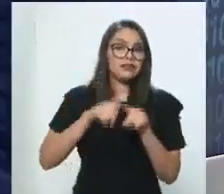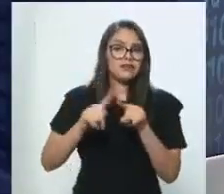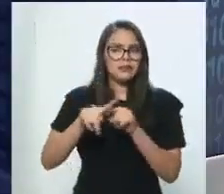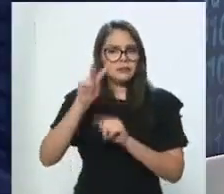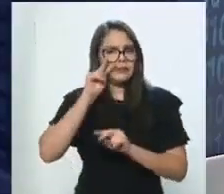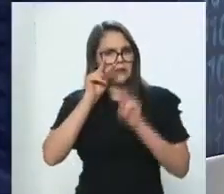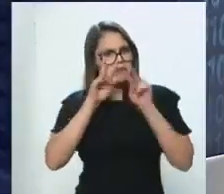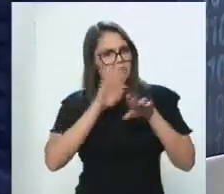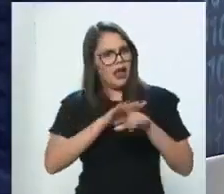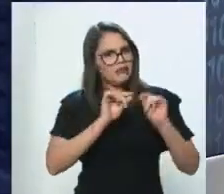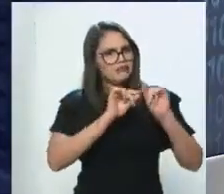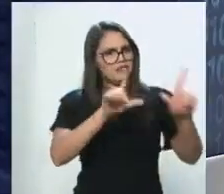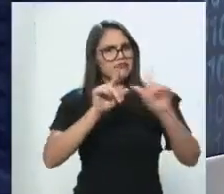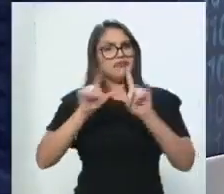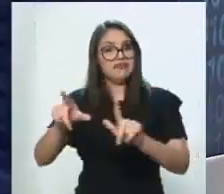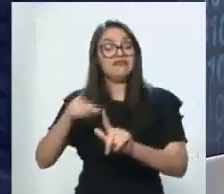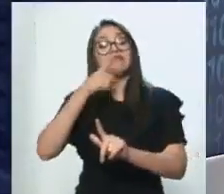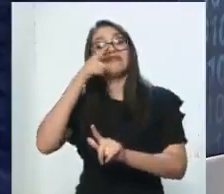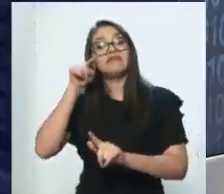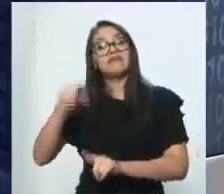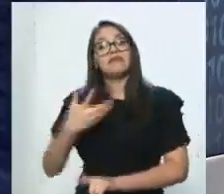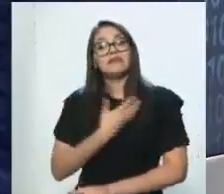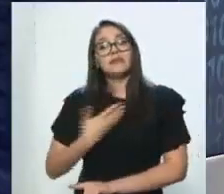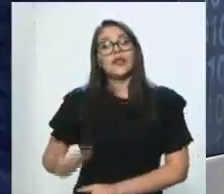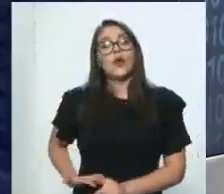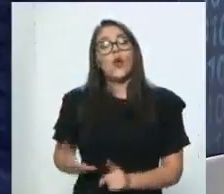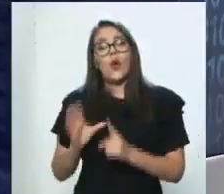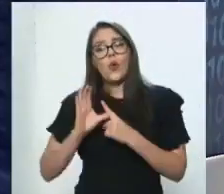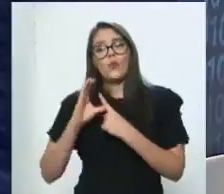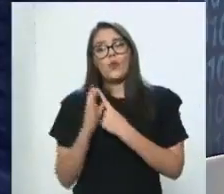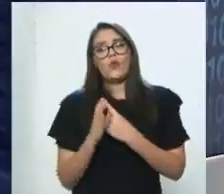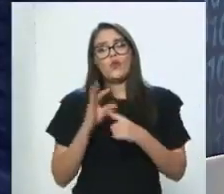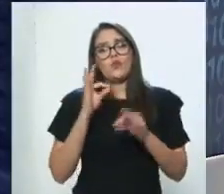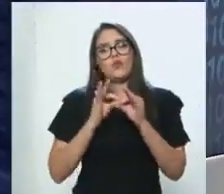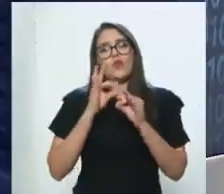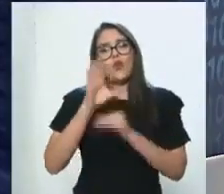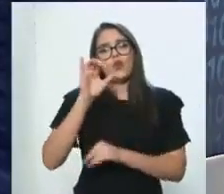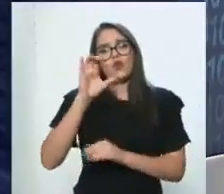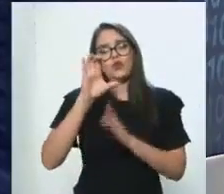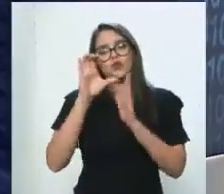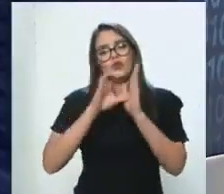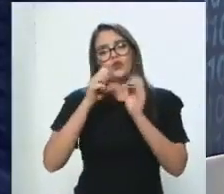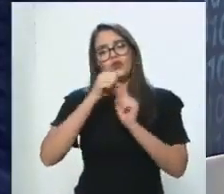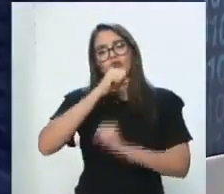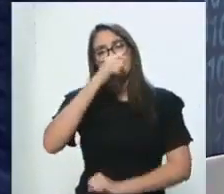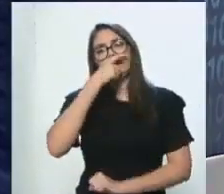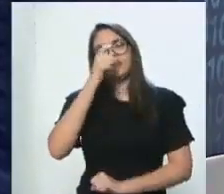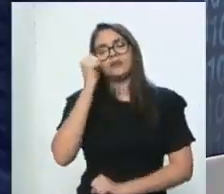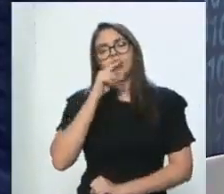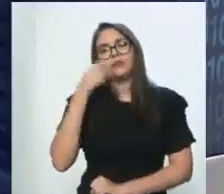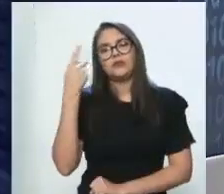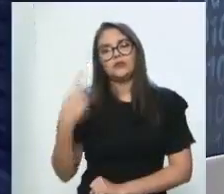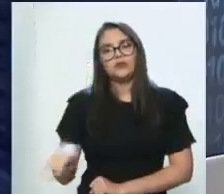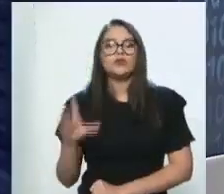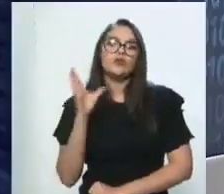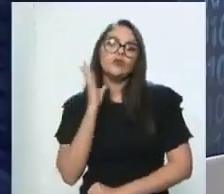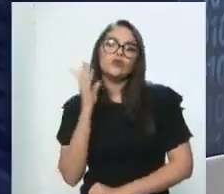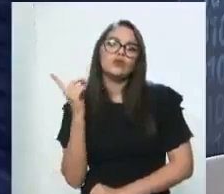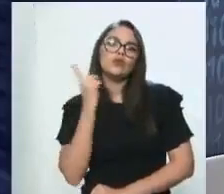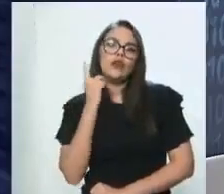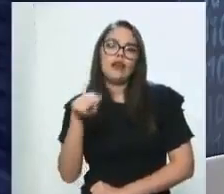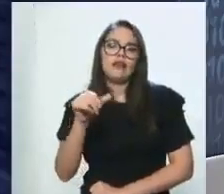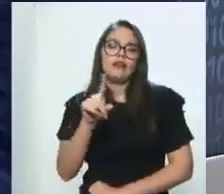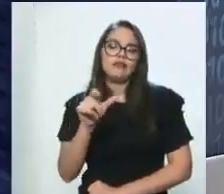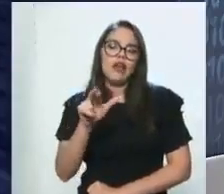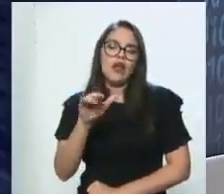medios informativos. Así lo dijo el presidente de la Comisión de Puntos Constitucionales e Iniciativas Ciudadanas del Congreso de la Ciudad de México, Nazario Norberto